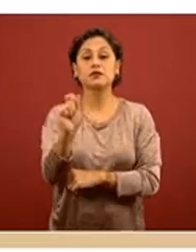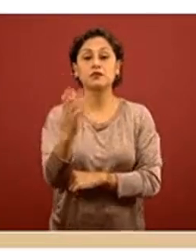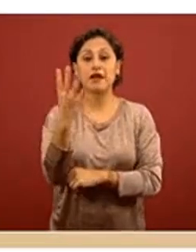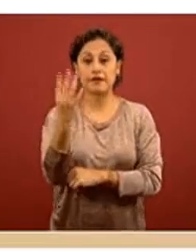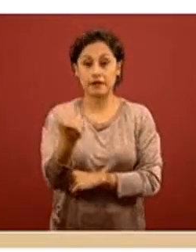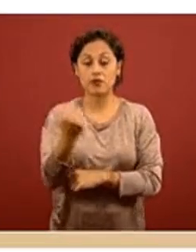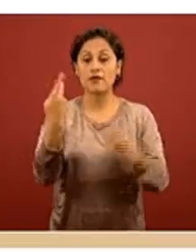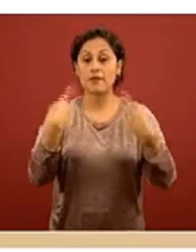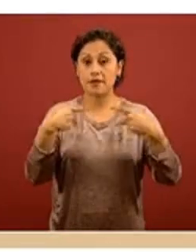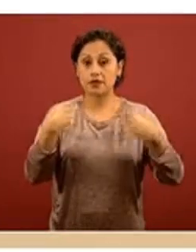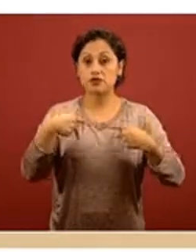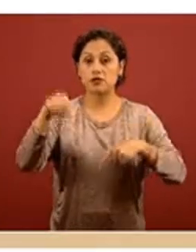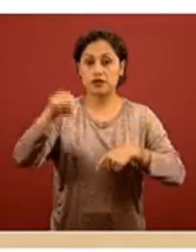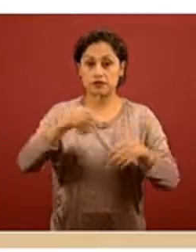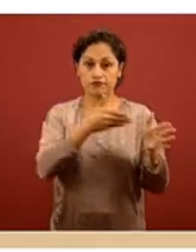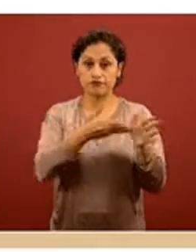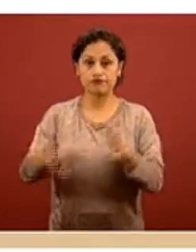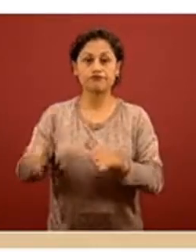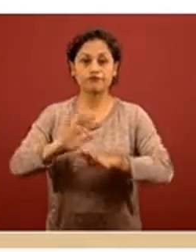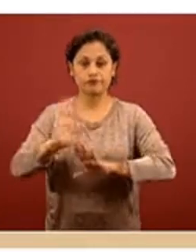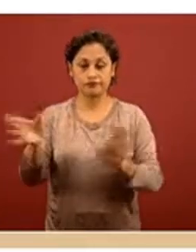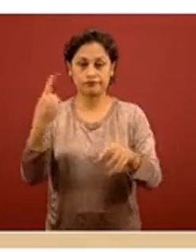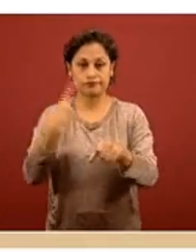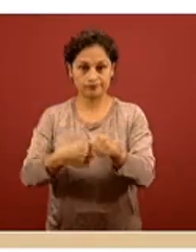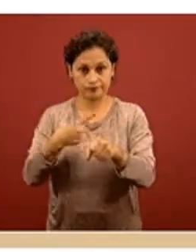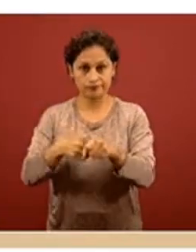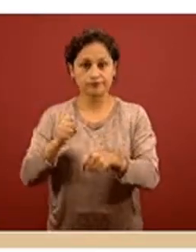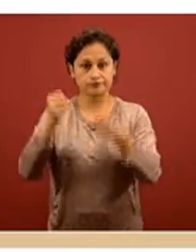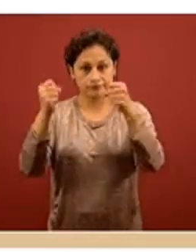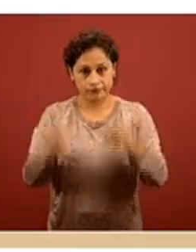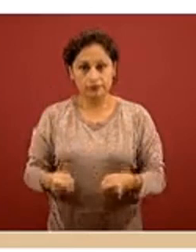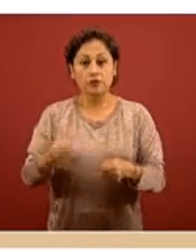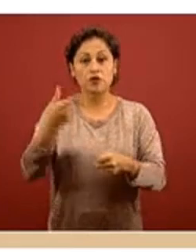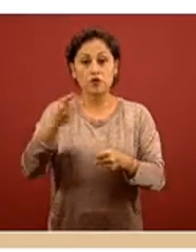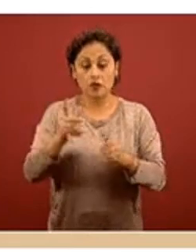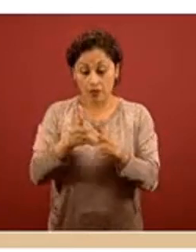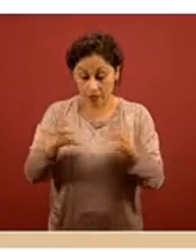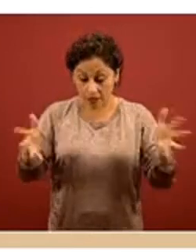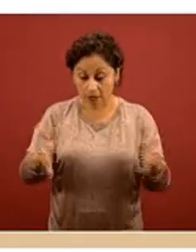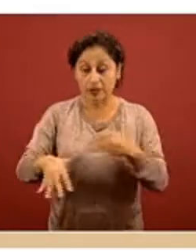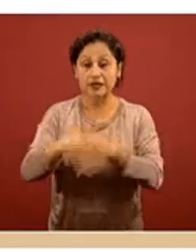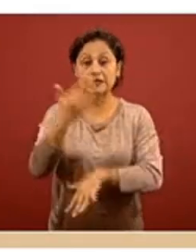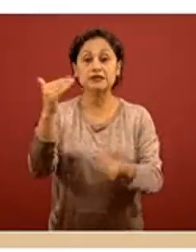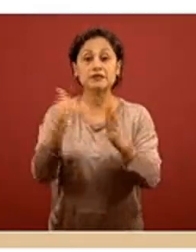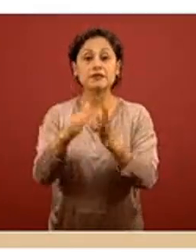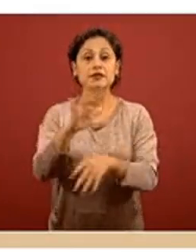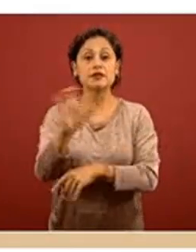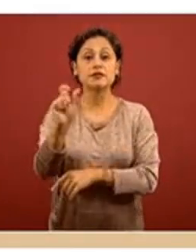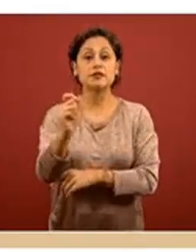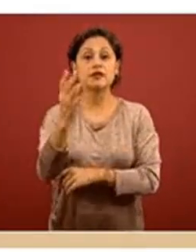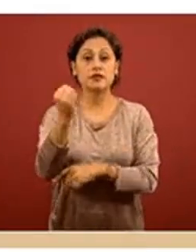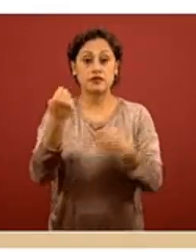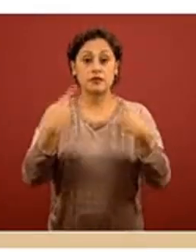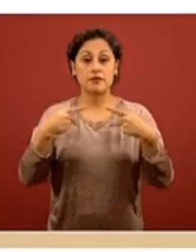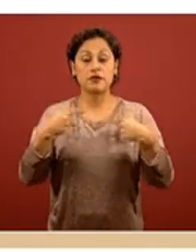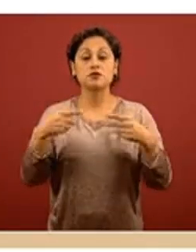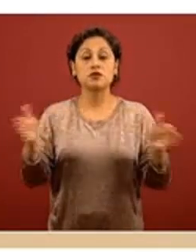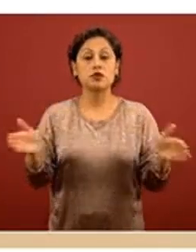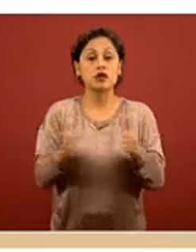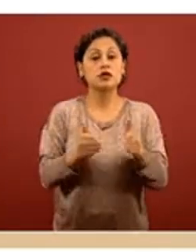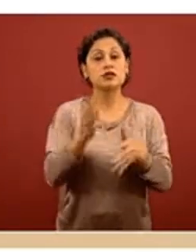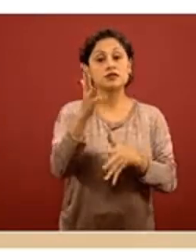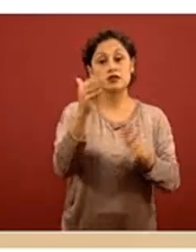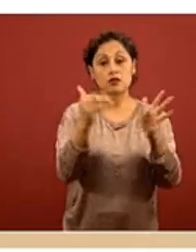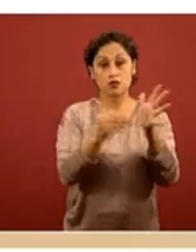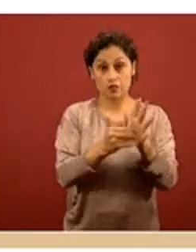confirmados el día de hoy. Sin embargo, de este gran total, de los 15.529, son solo 5.009 los